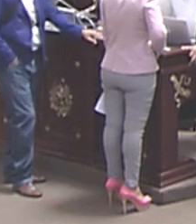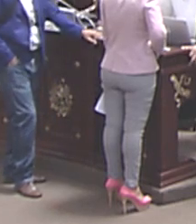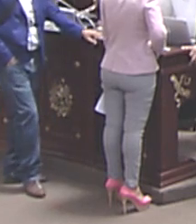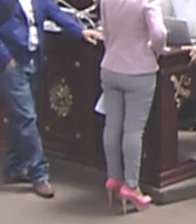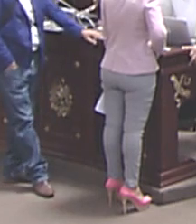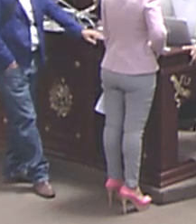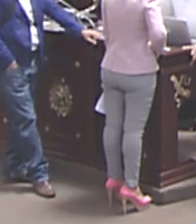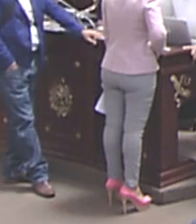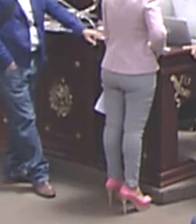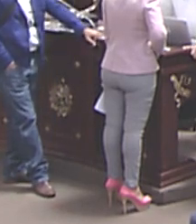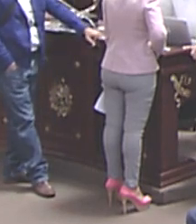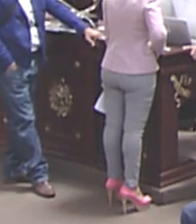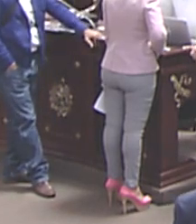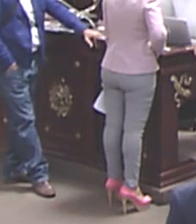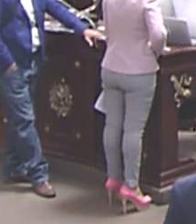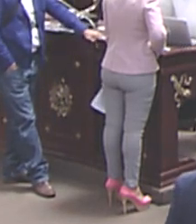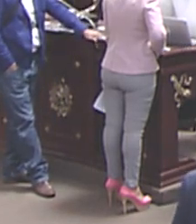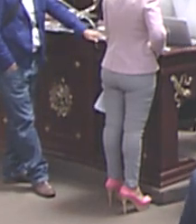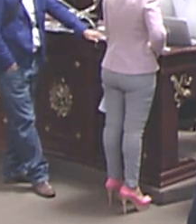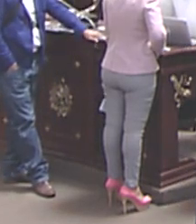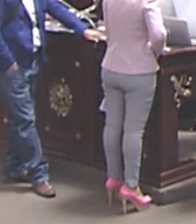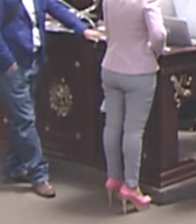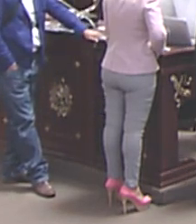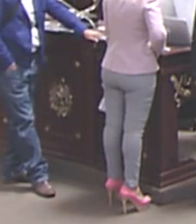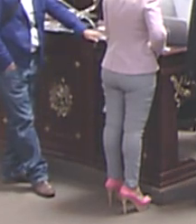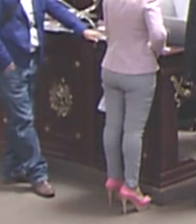La diputada Lilia María Sarmiento Gómez.